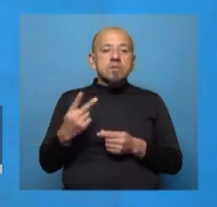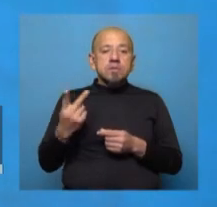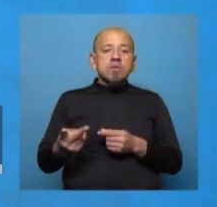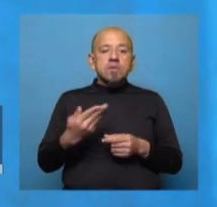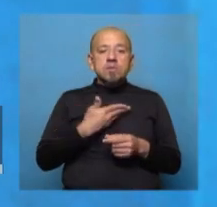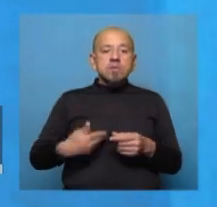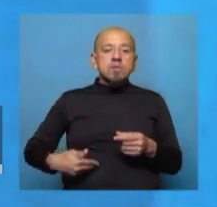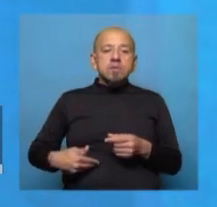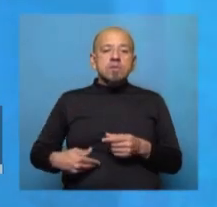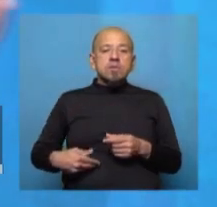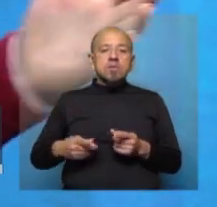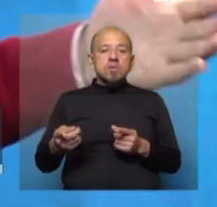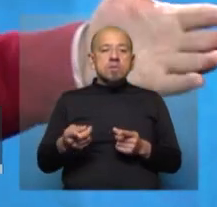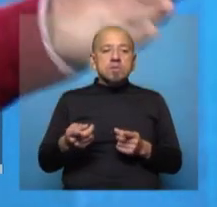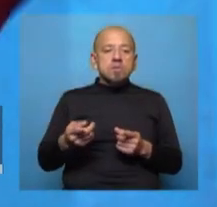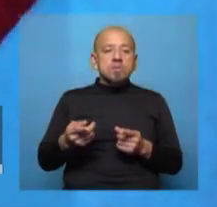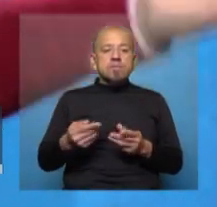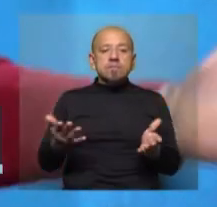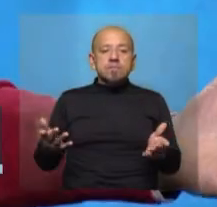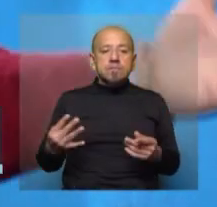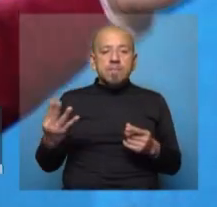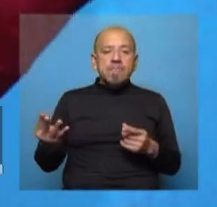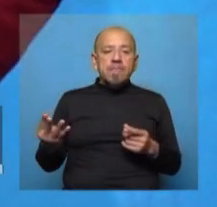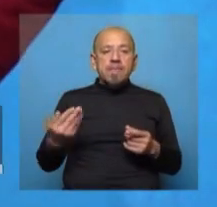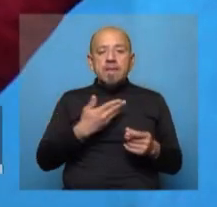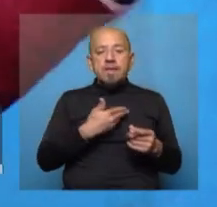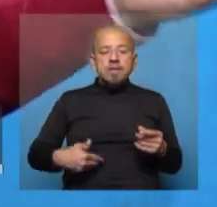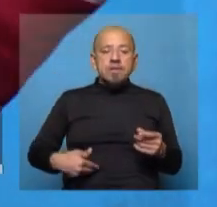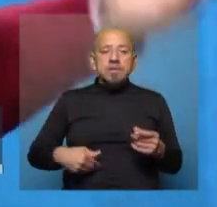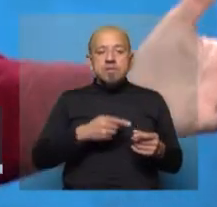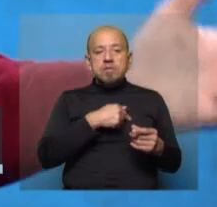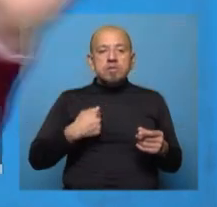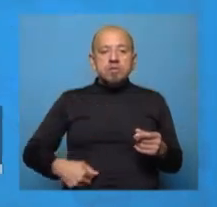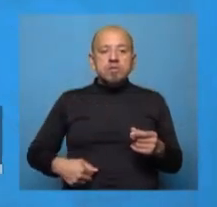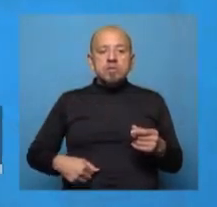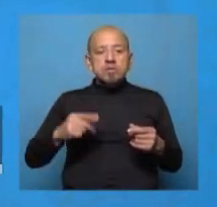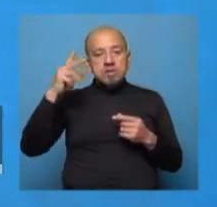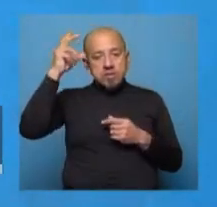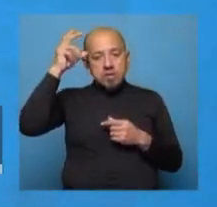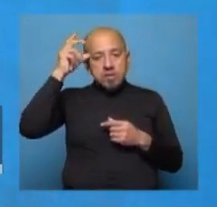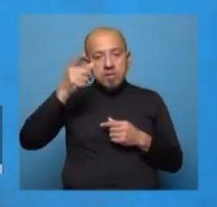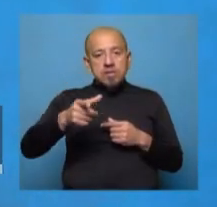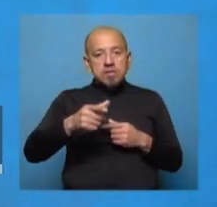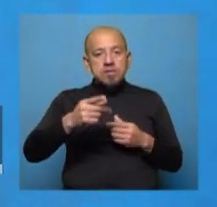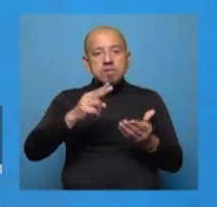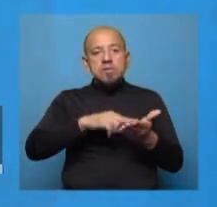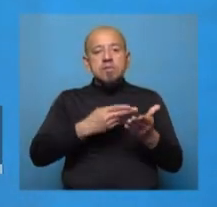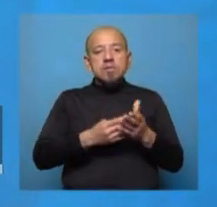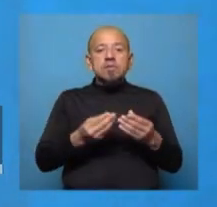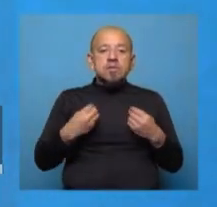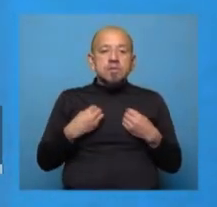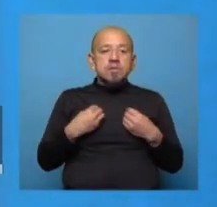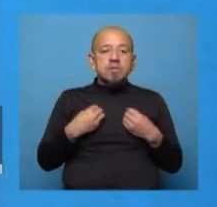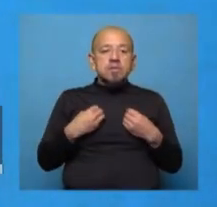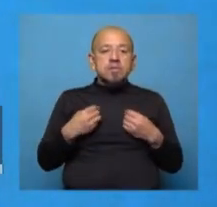presidentes entonces quedamos los cuatro el presidente shinin el presidente tabare váquez la traductora y yo con